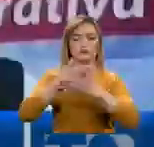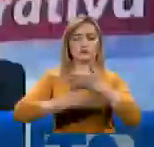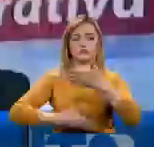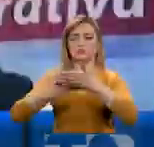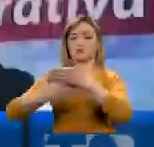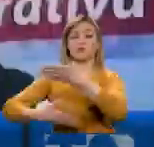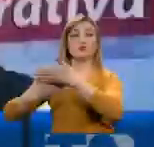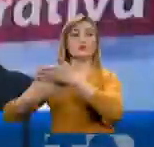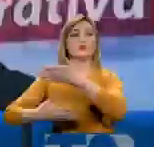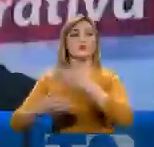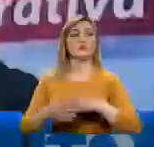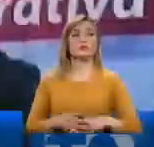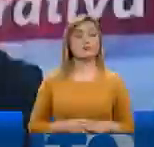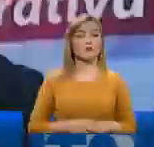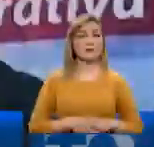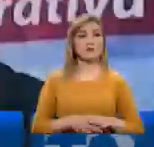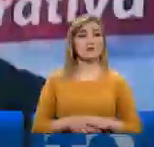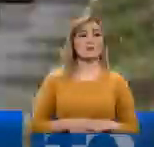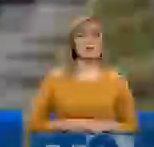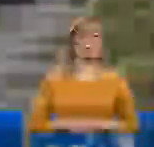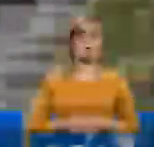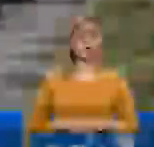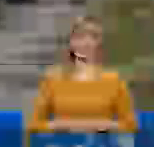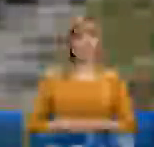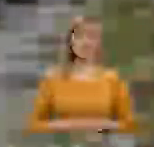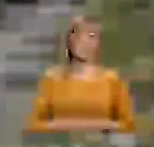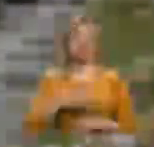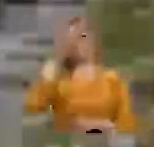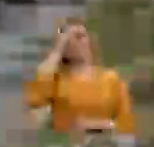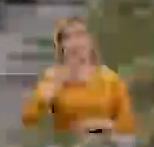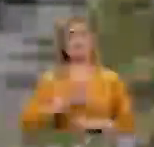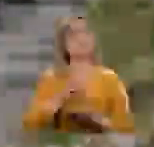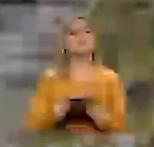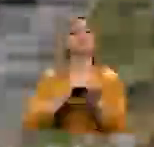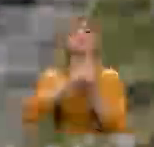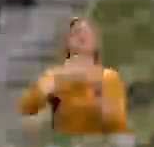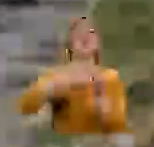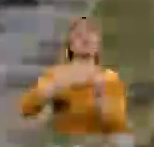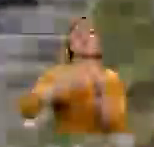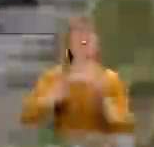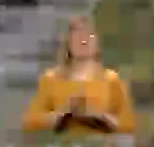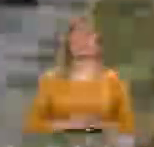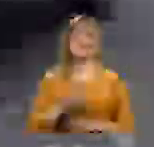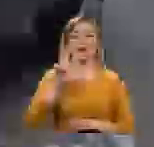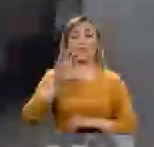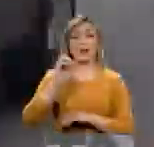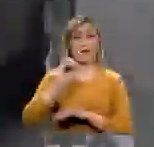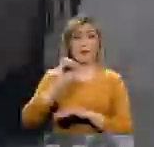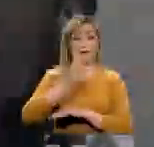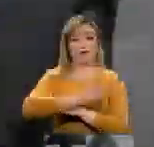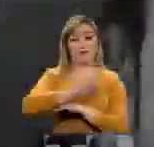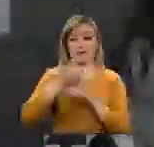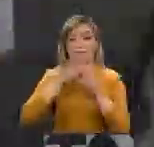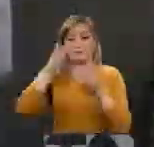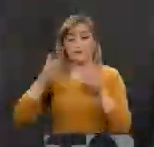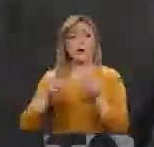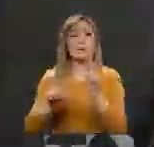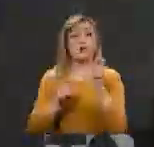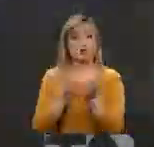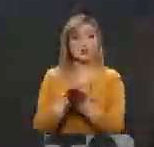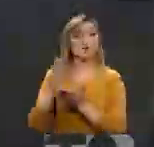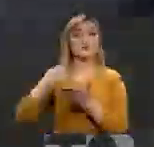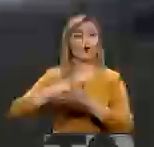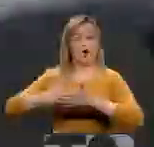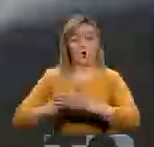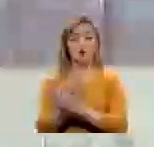verá qué decisión se toma respecto a este tema de salvoconducto. El Distrito Metropolitano de Quito concederá 30 días más para que los ciudadanos accedan a